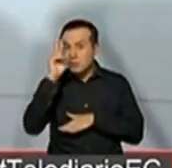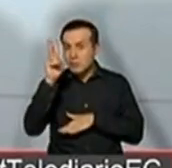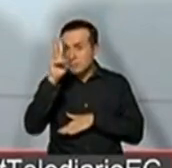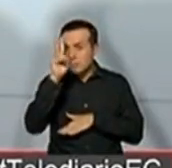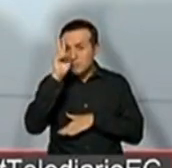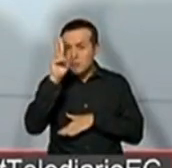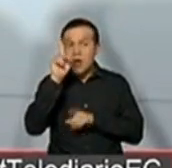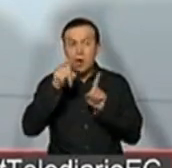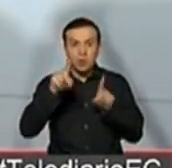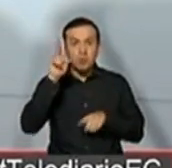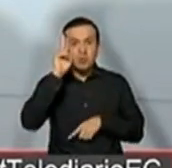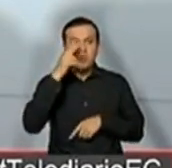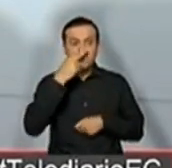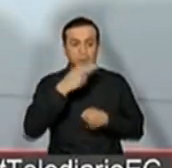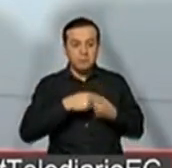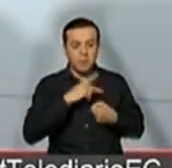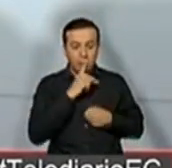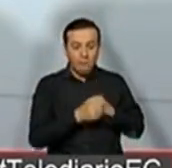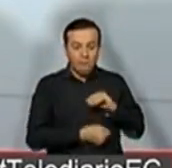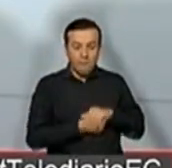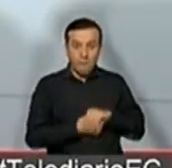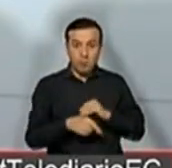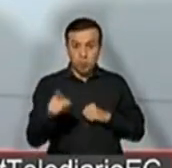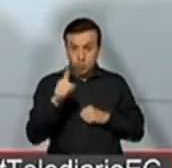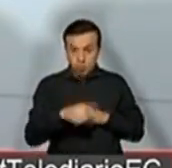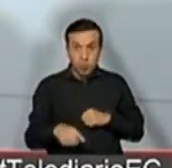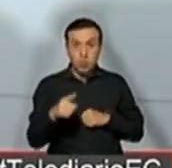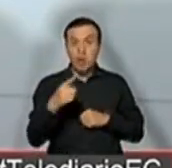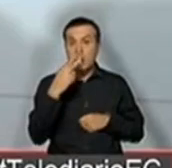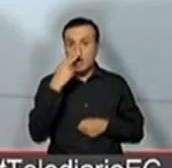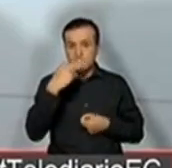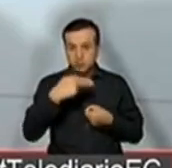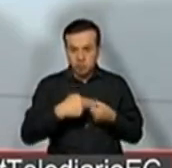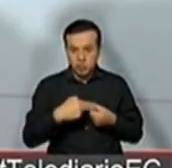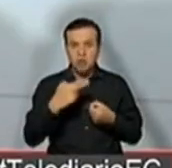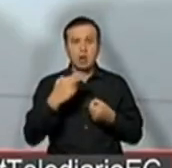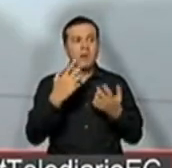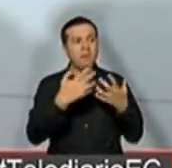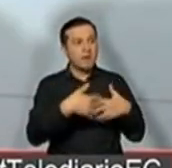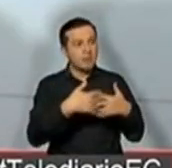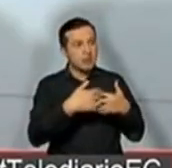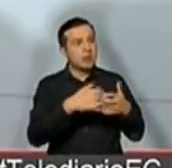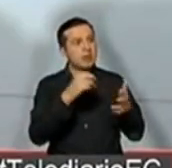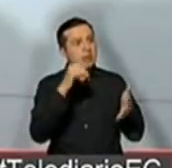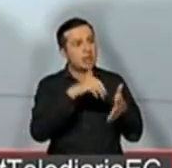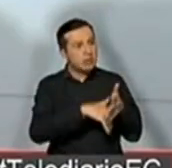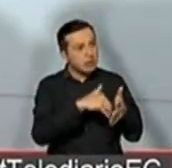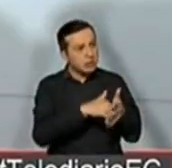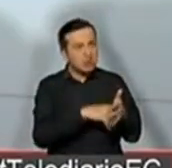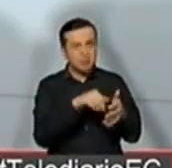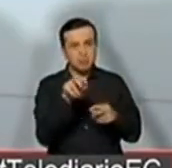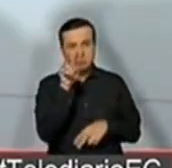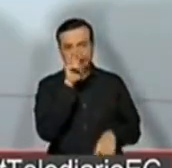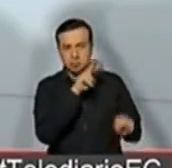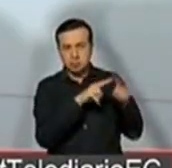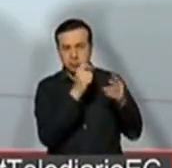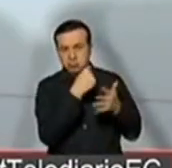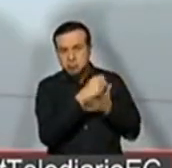desvío de combustibles. Mire, si usted tiene un cupo de combustibles para una planta eléctrica, le revisan